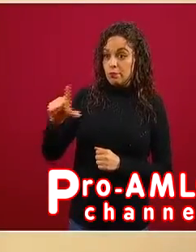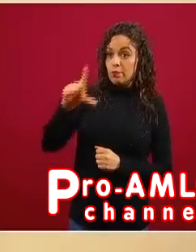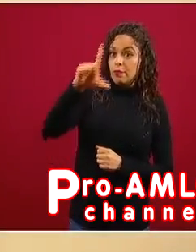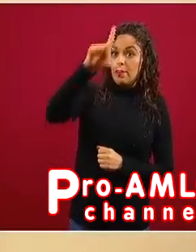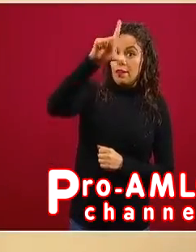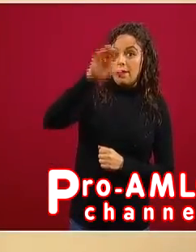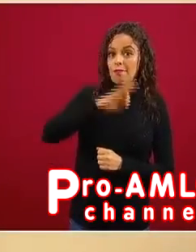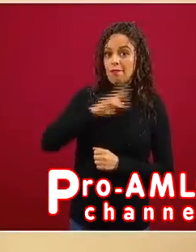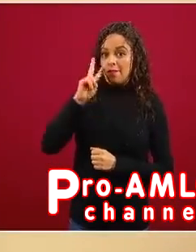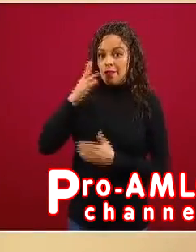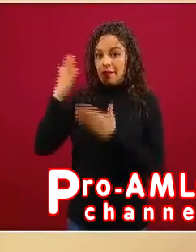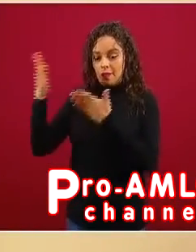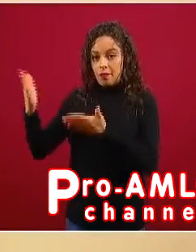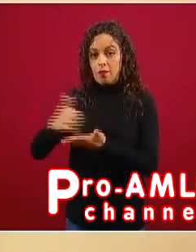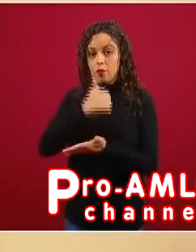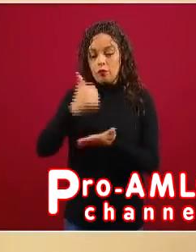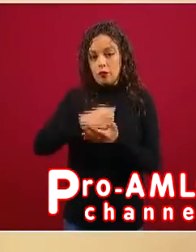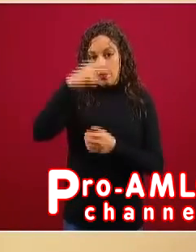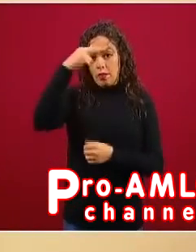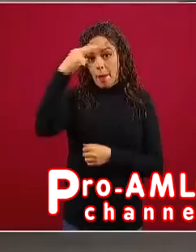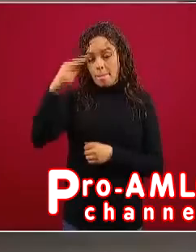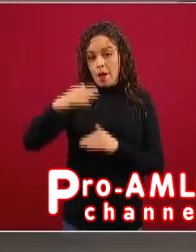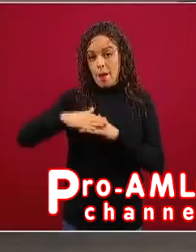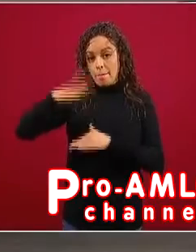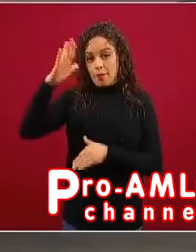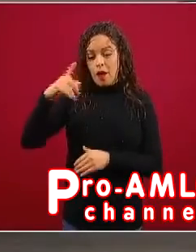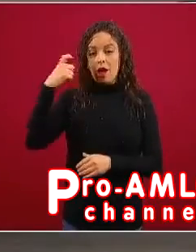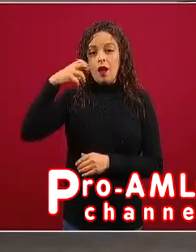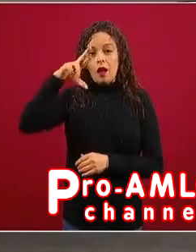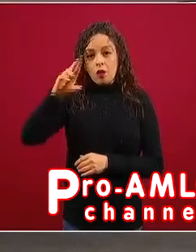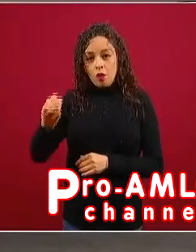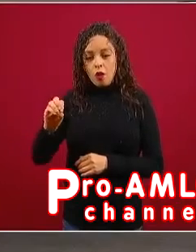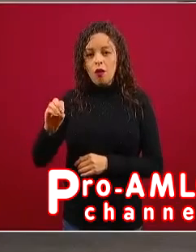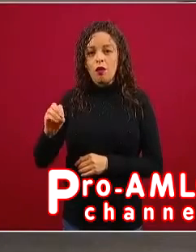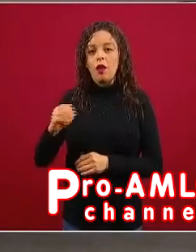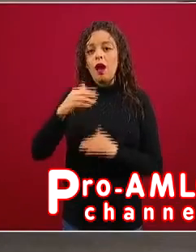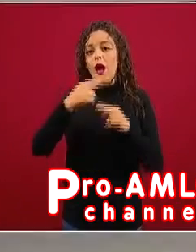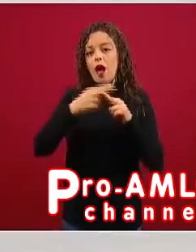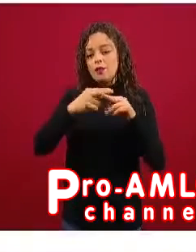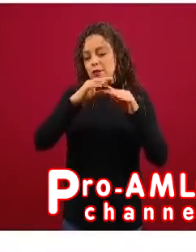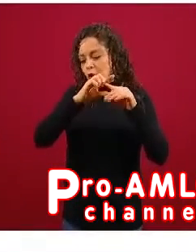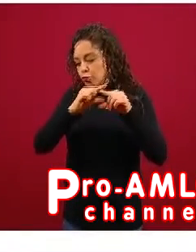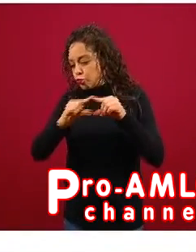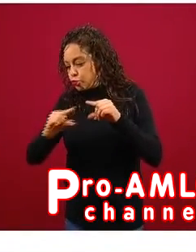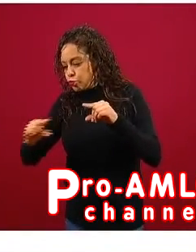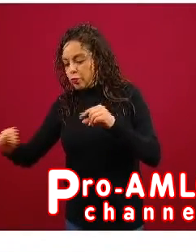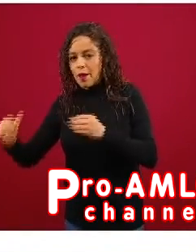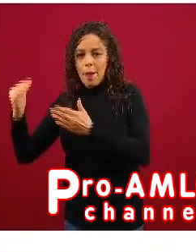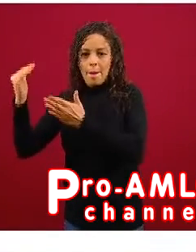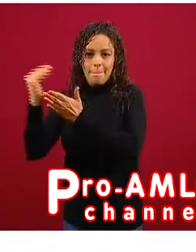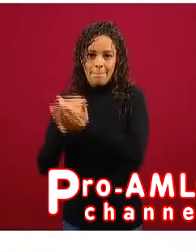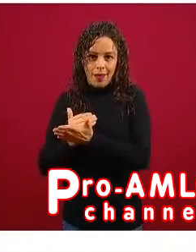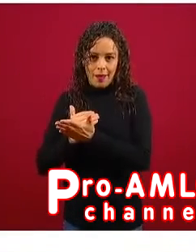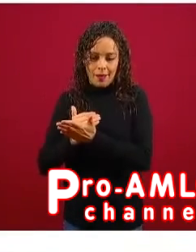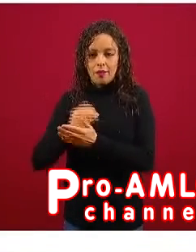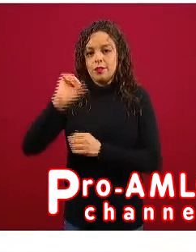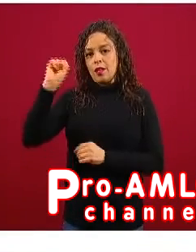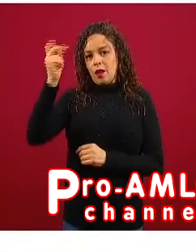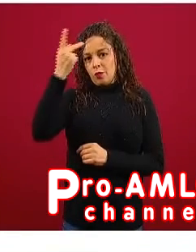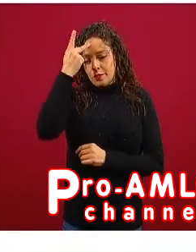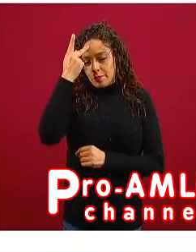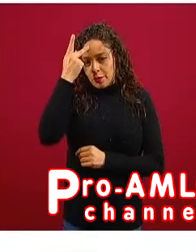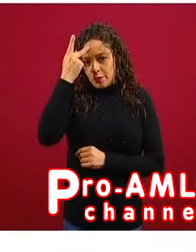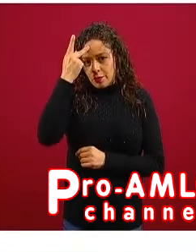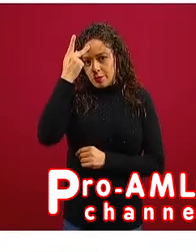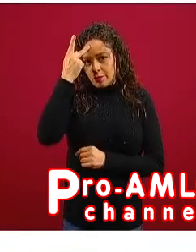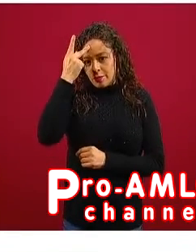incidencia sería Ciudad de México, Tabasco, Quintana Roo, hasta los que tienen la menor tasa de incidencia, San Luis Potosí, por ejemplo,